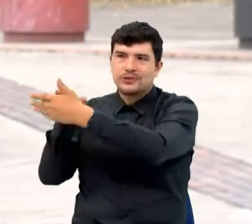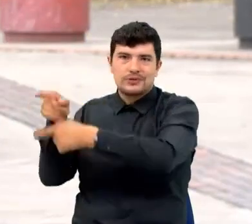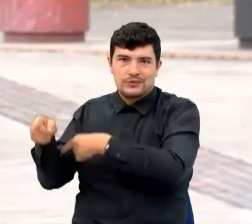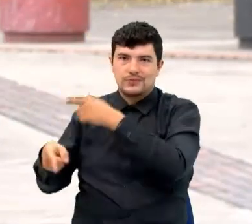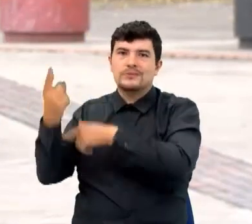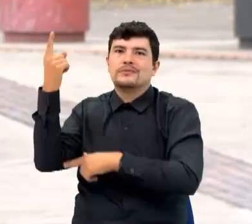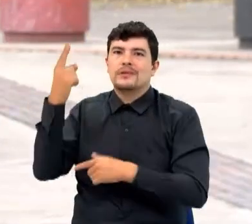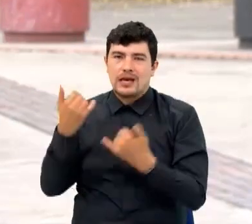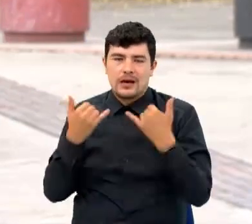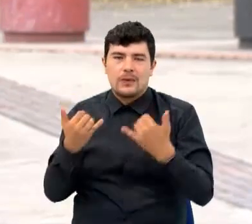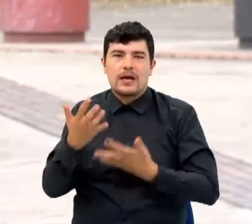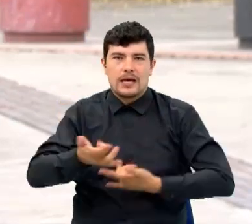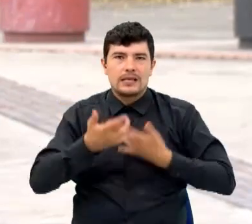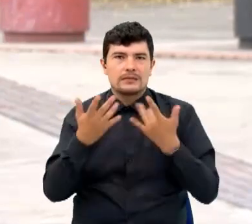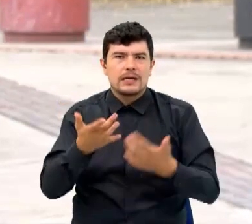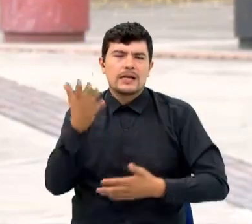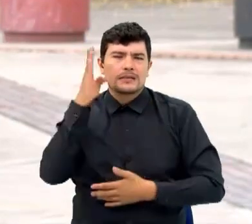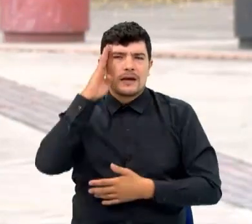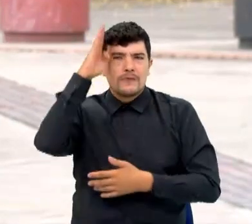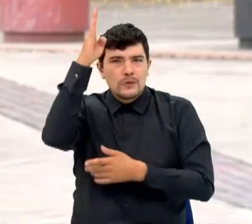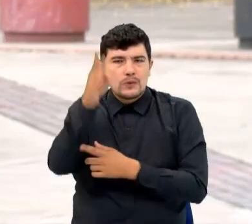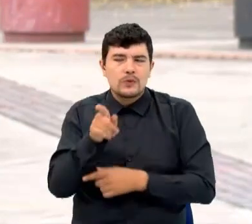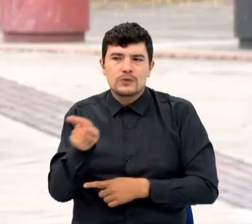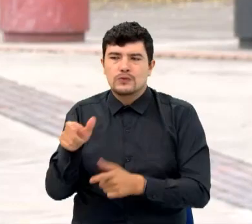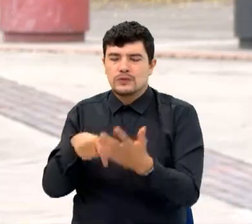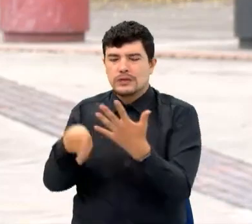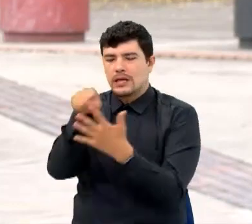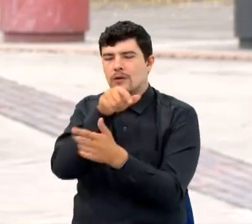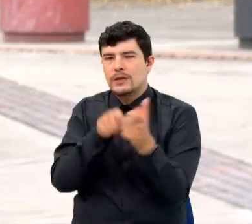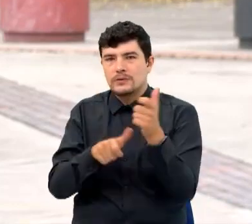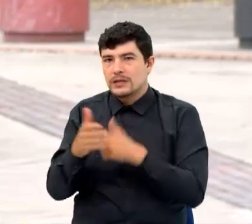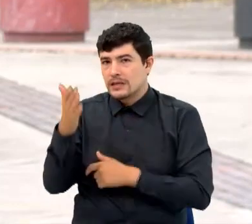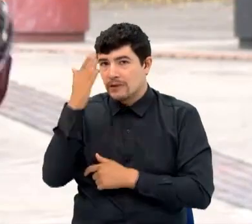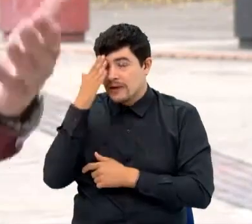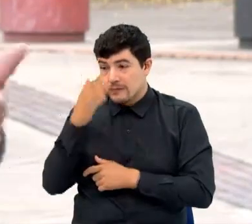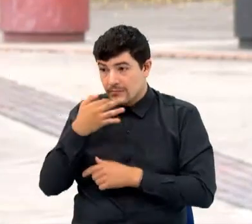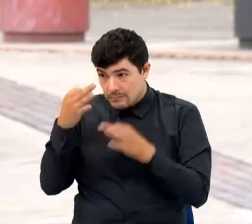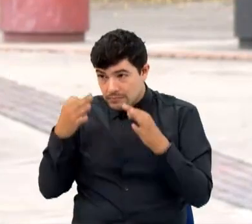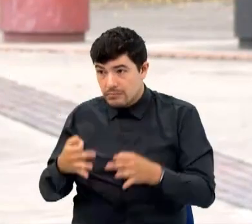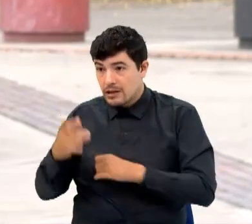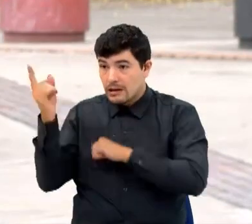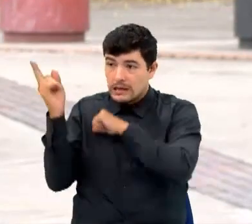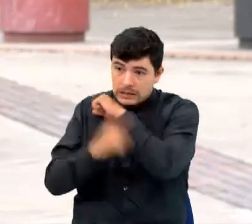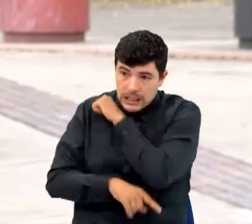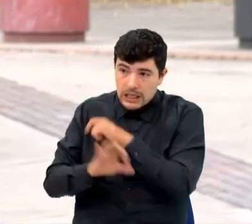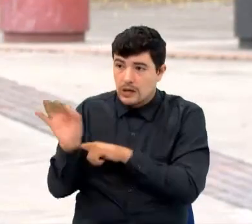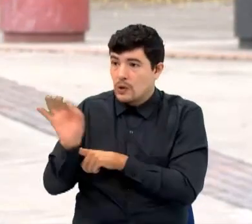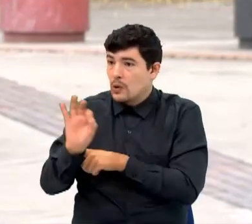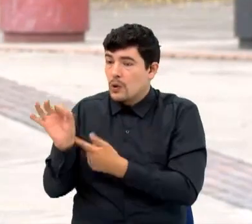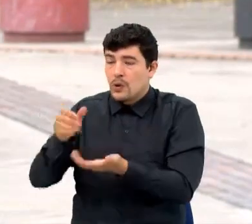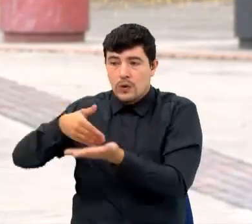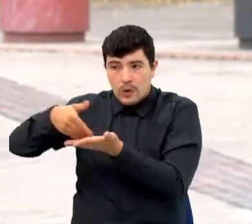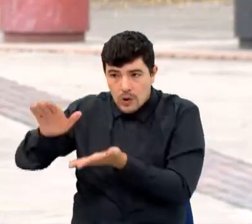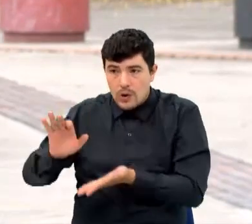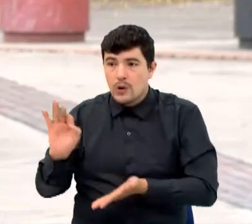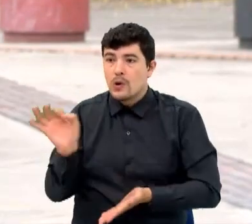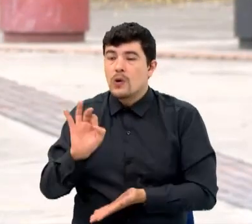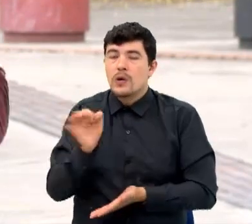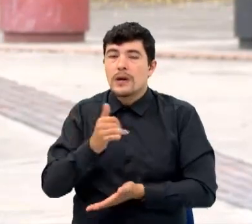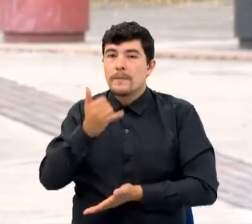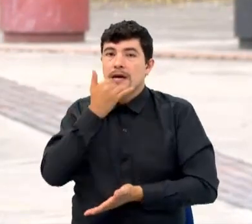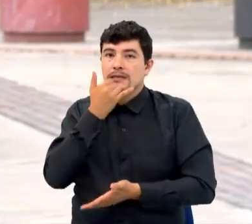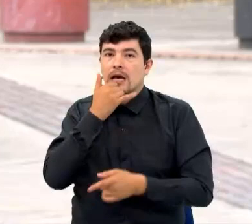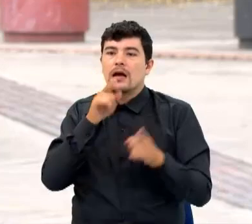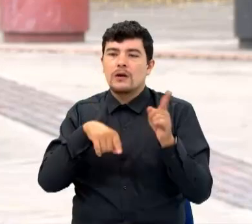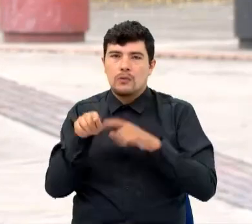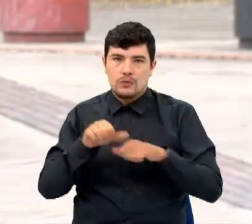esperando para saber cuál es el futuro de estos uniformados, si serán, pues, en medio de este caso, objeto de sanción, que es lo que esperan algunos